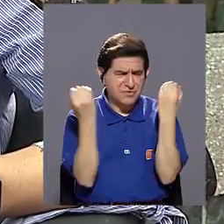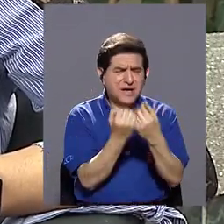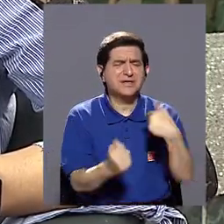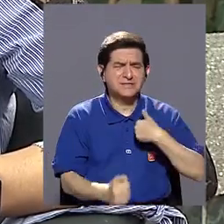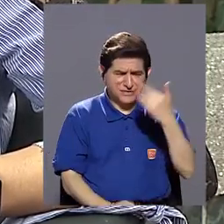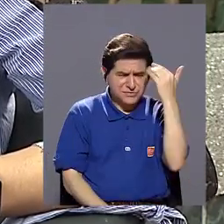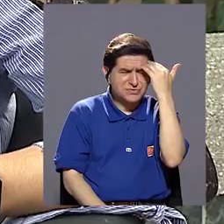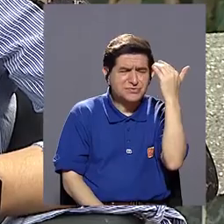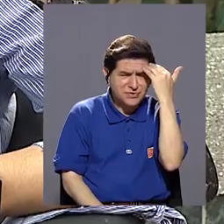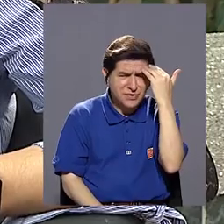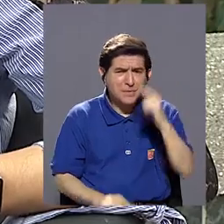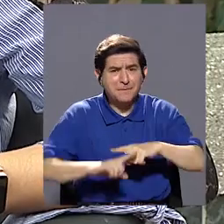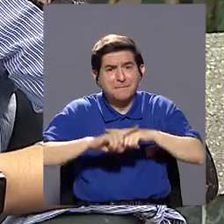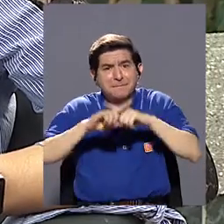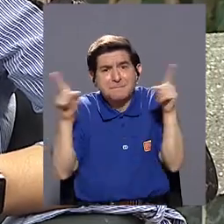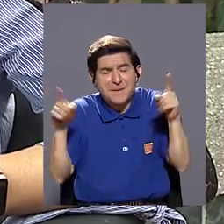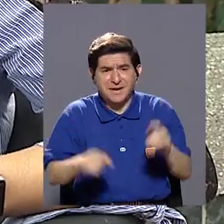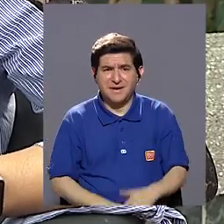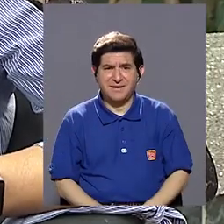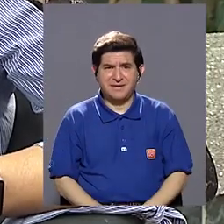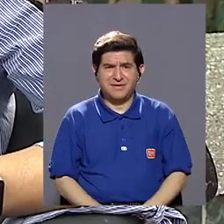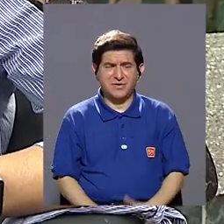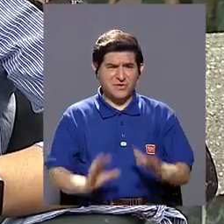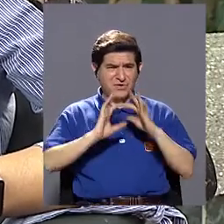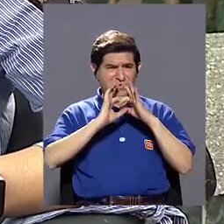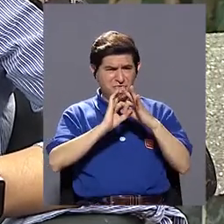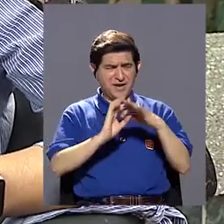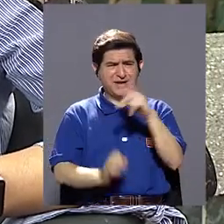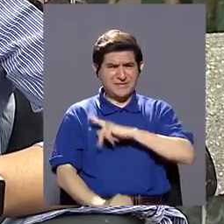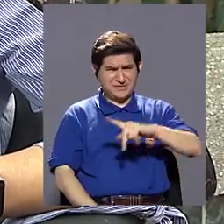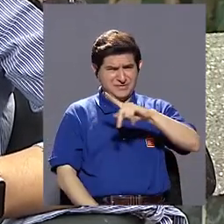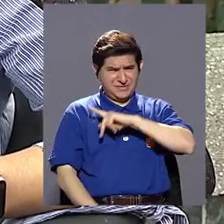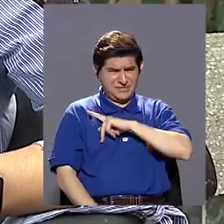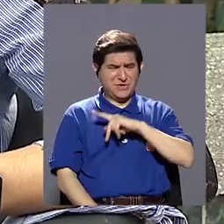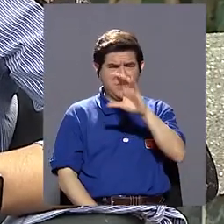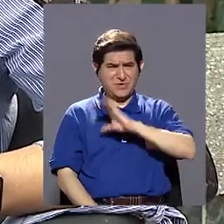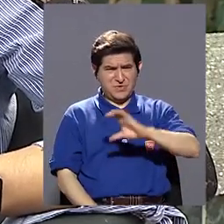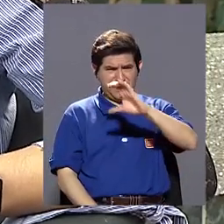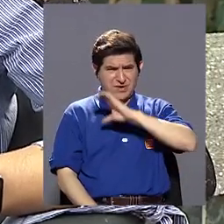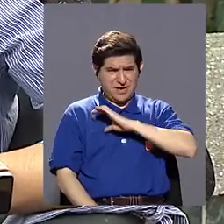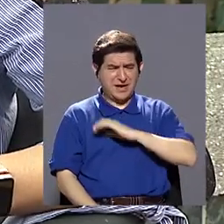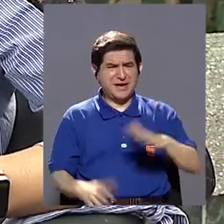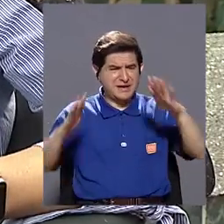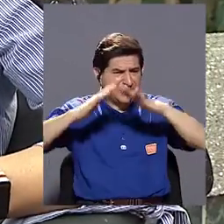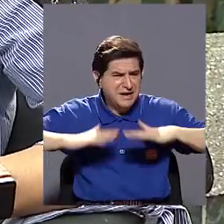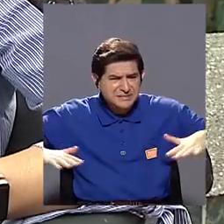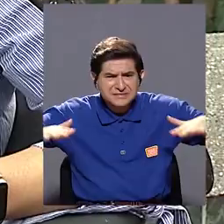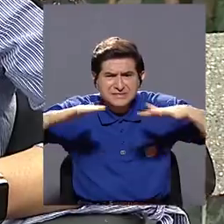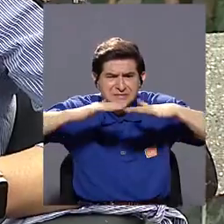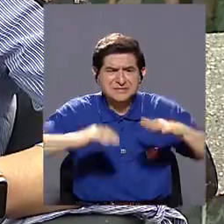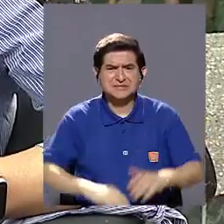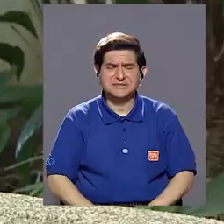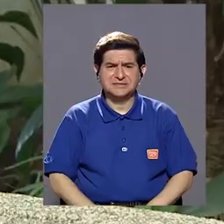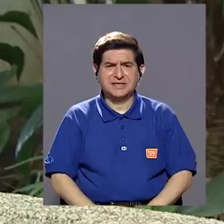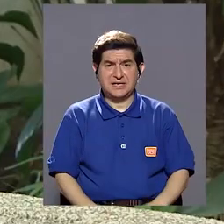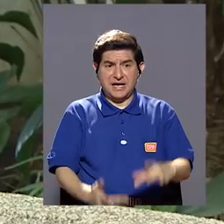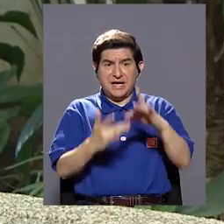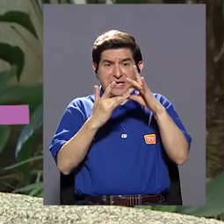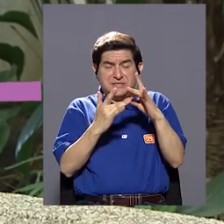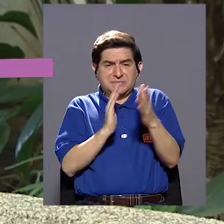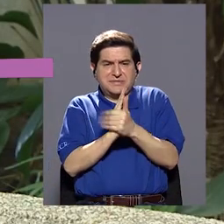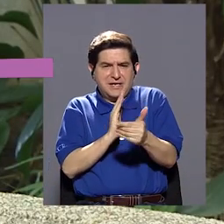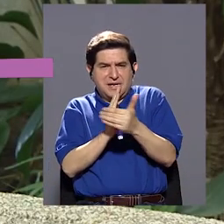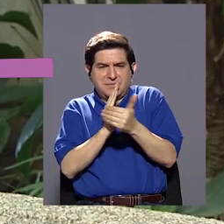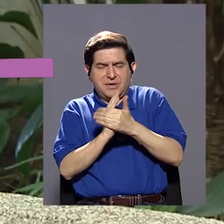entonces, ¿qué tiene que ver con personalidad, con características del espacio, con, sobre todo con